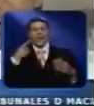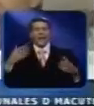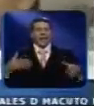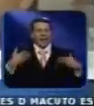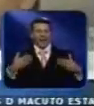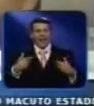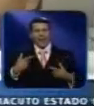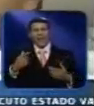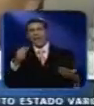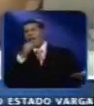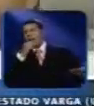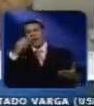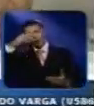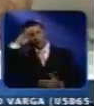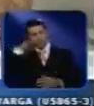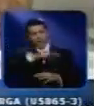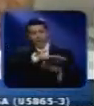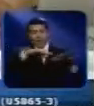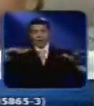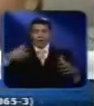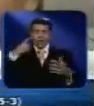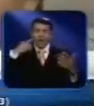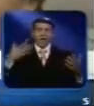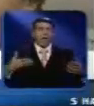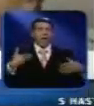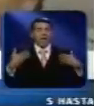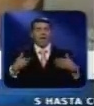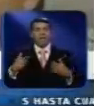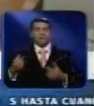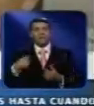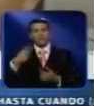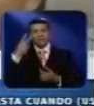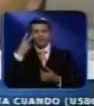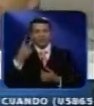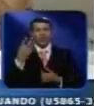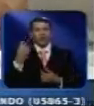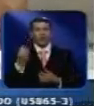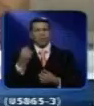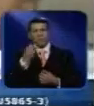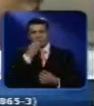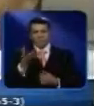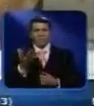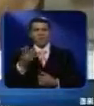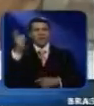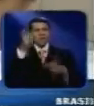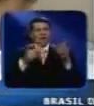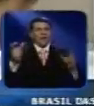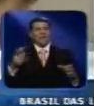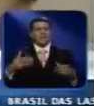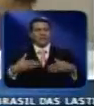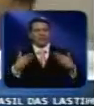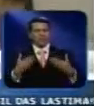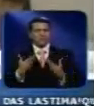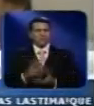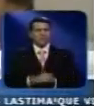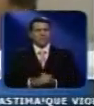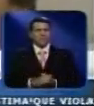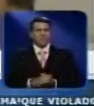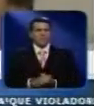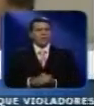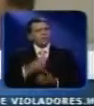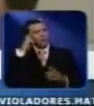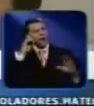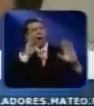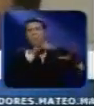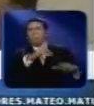ese amor tan impresionante. Yo decía, o sea, ¿cómo uno puede estar esto bien si la gente está contenta? No es un espaldarazo a un gobierno,